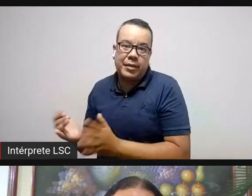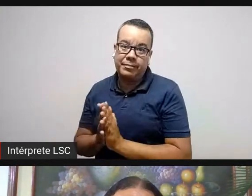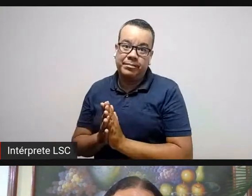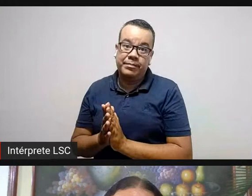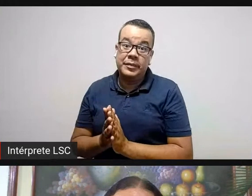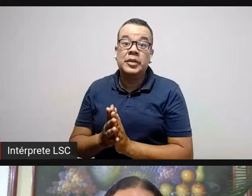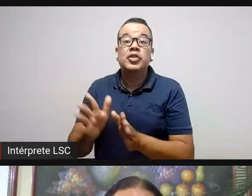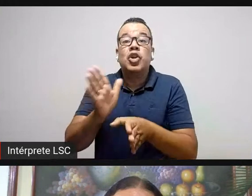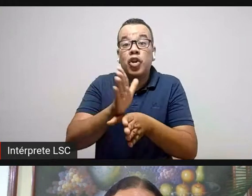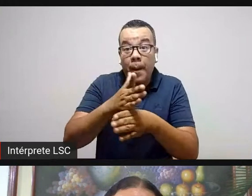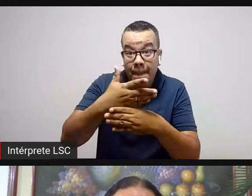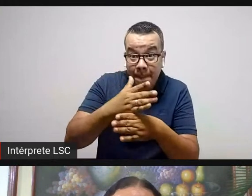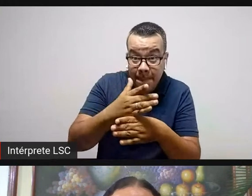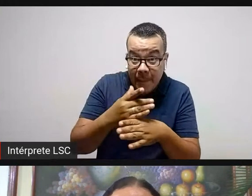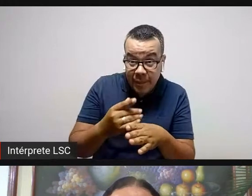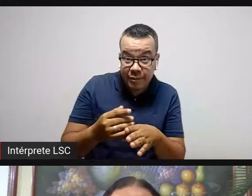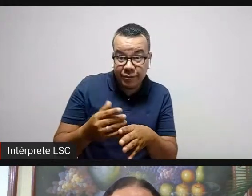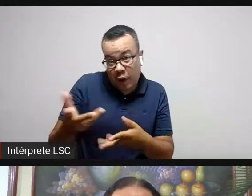a compartir